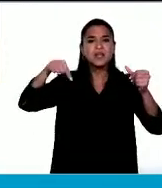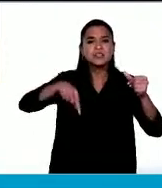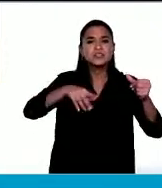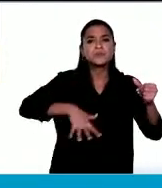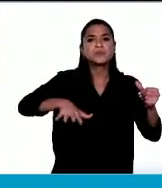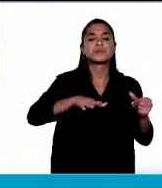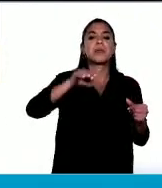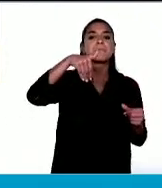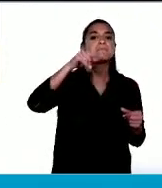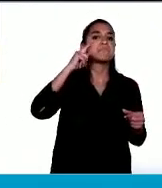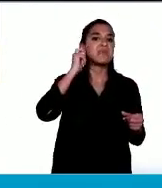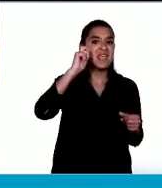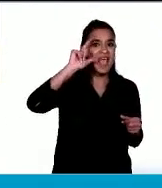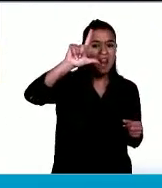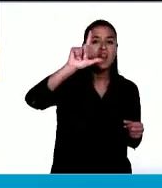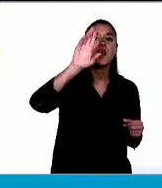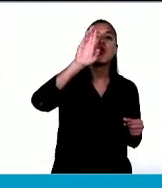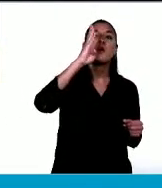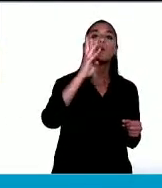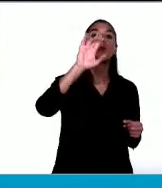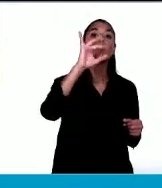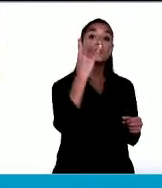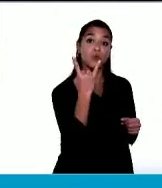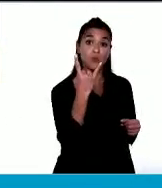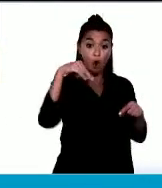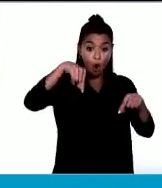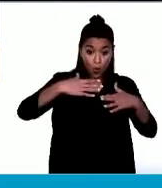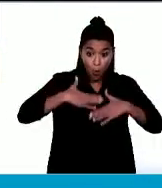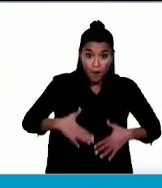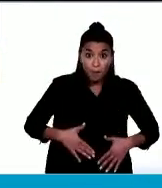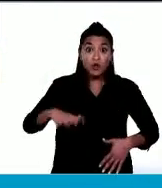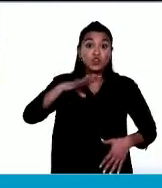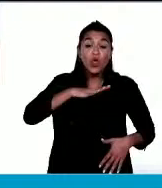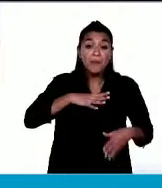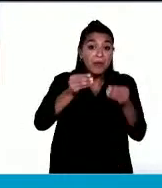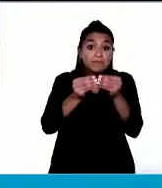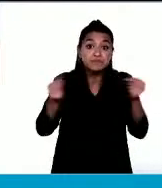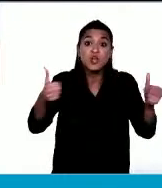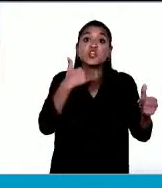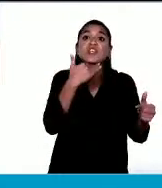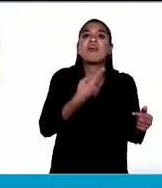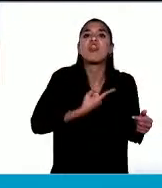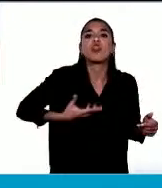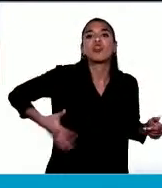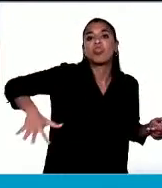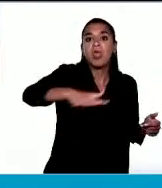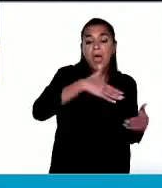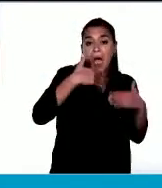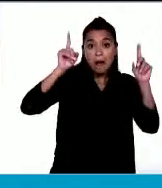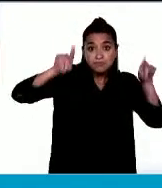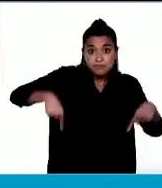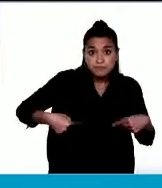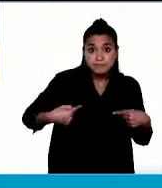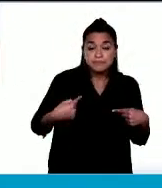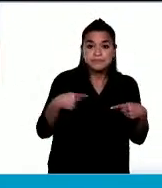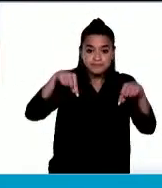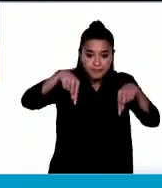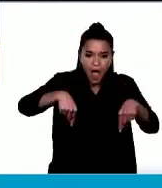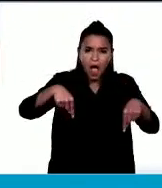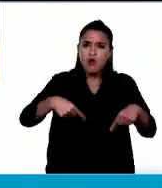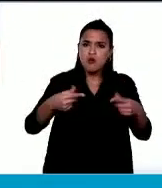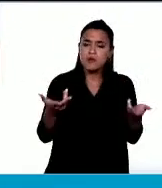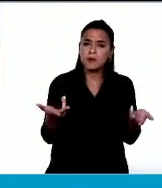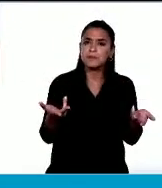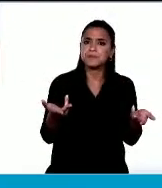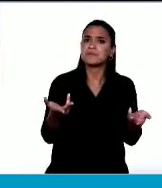Bru. Su cuerpo aún en el día de hoy continúa desaparecido, es decir que estamos frente a una práctica